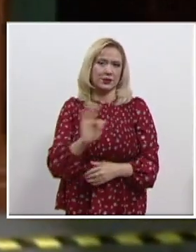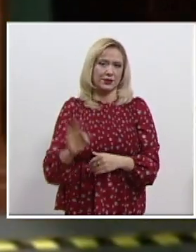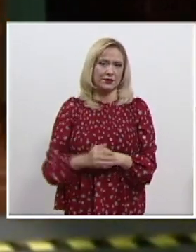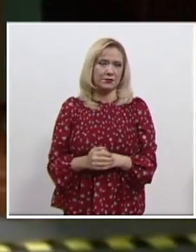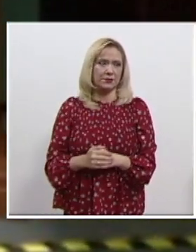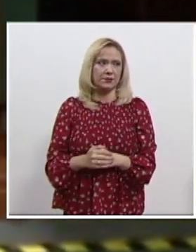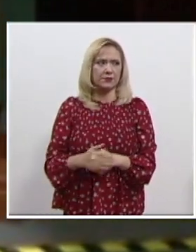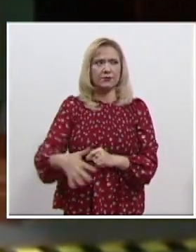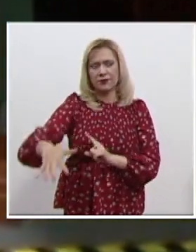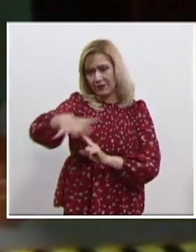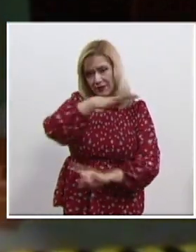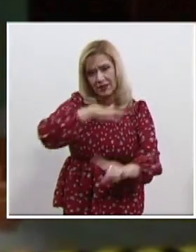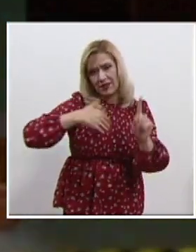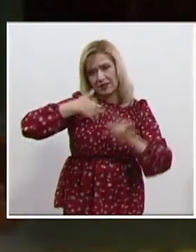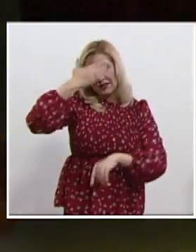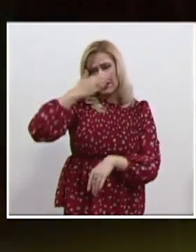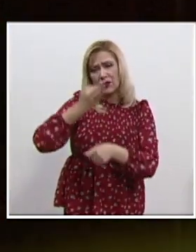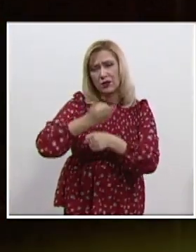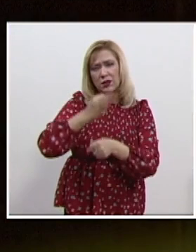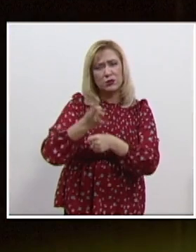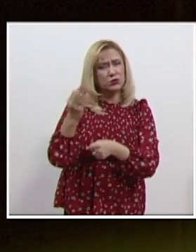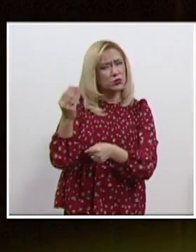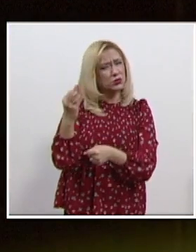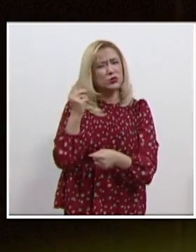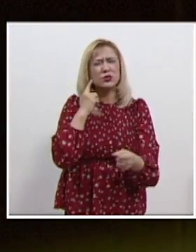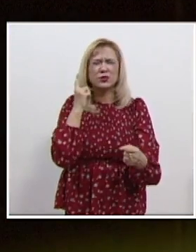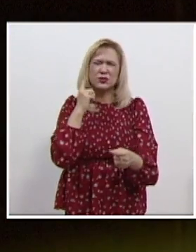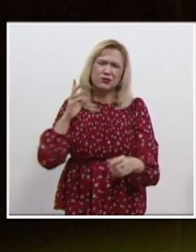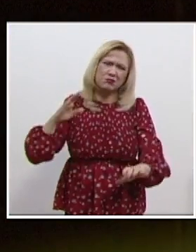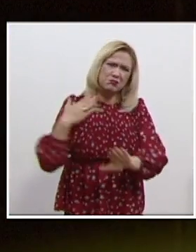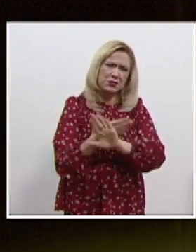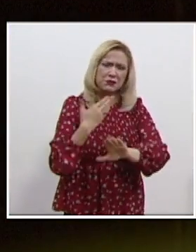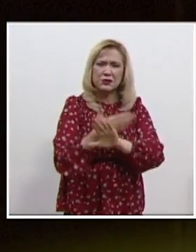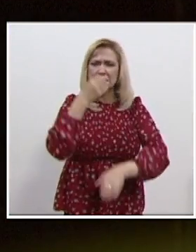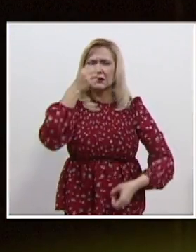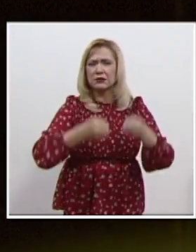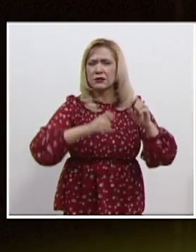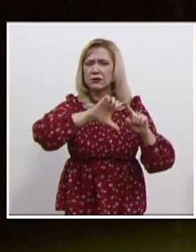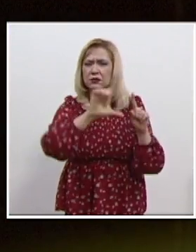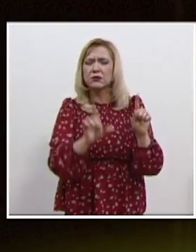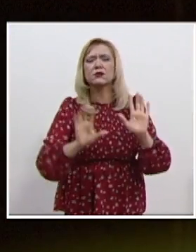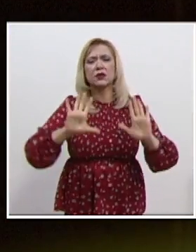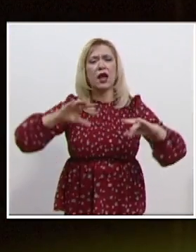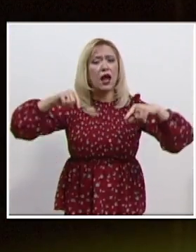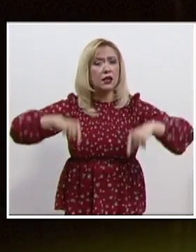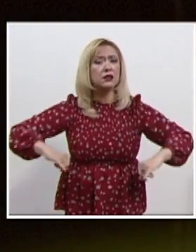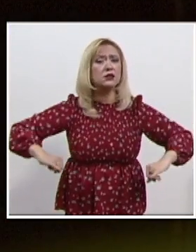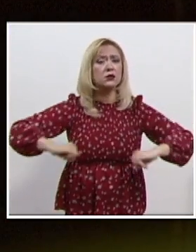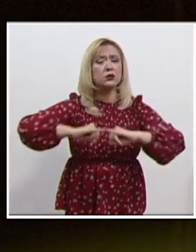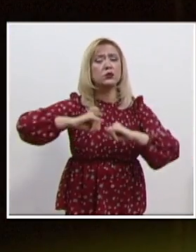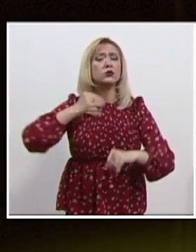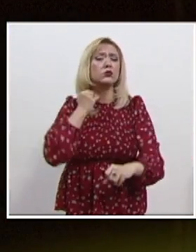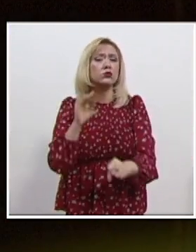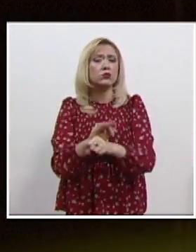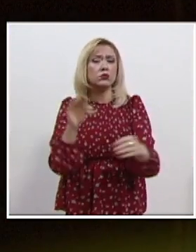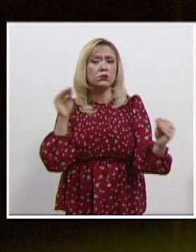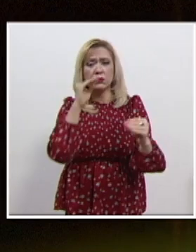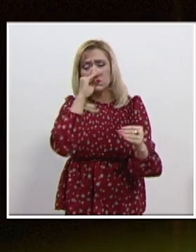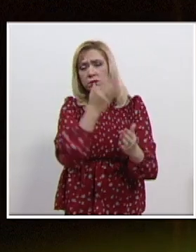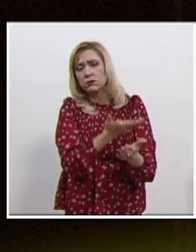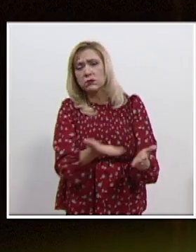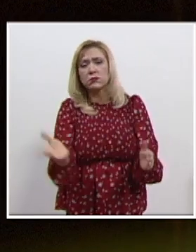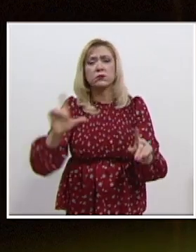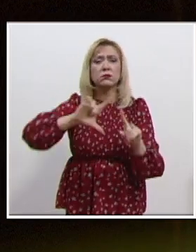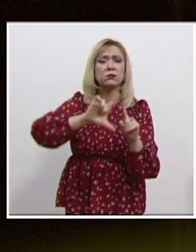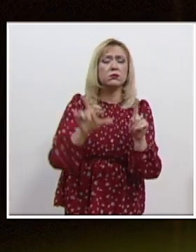En un contexto de ataques a la judicatura, el IFDP reivindica día tras día la legitimidad del trabajo que hacemos